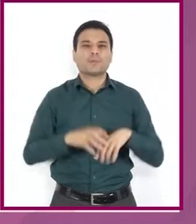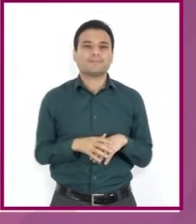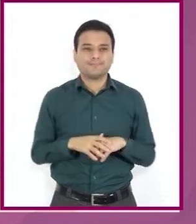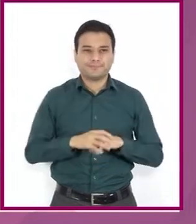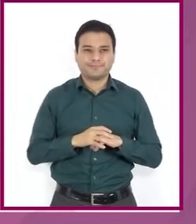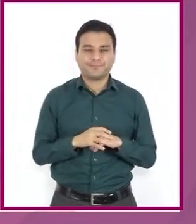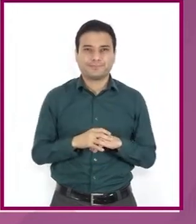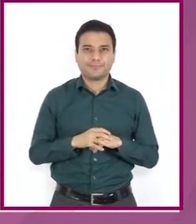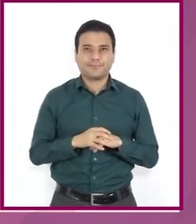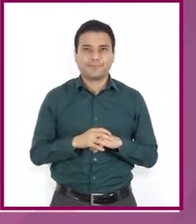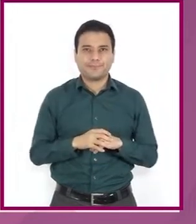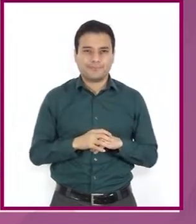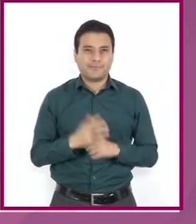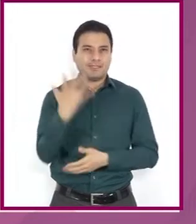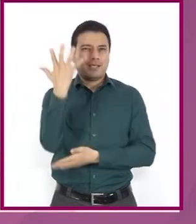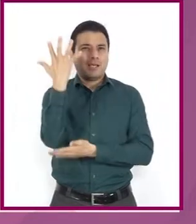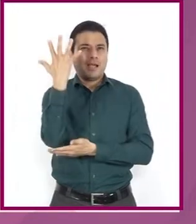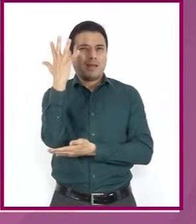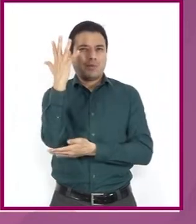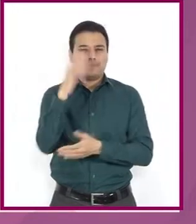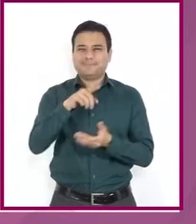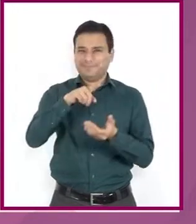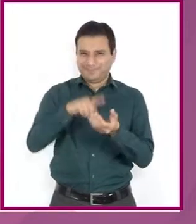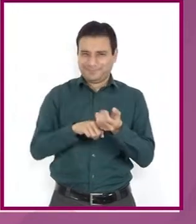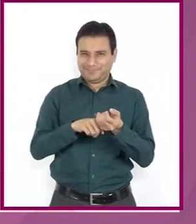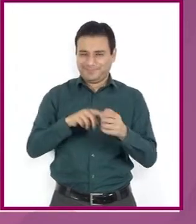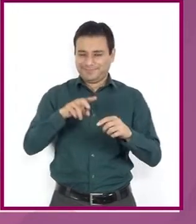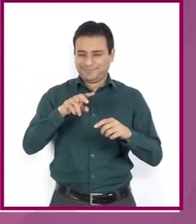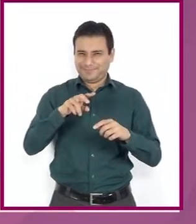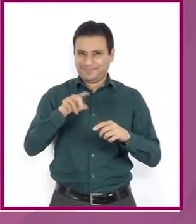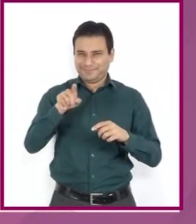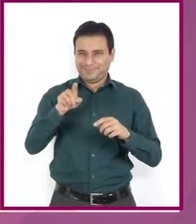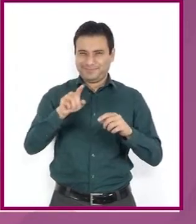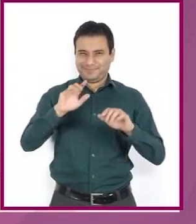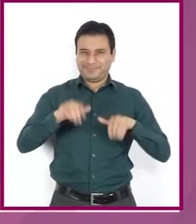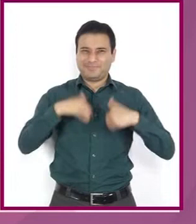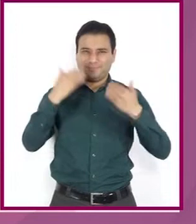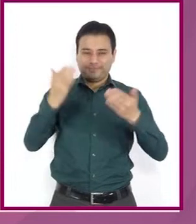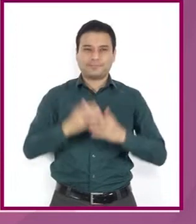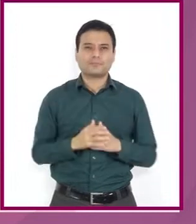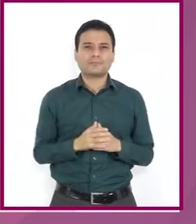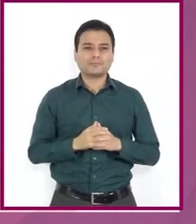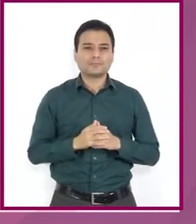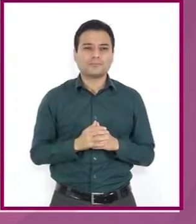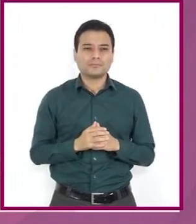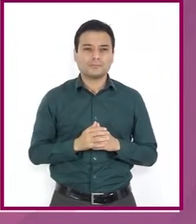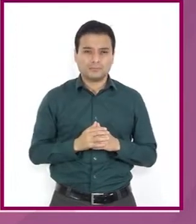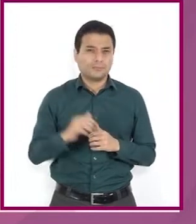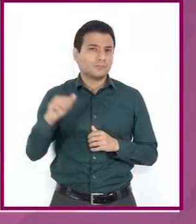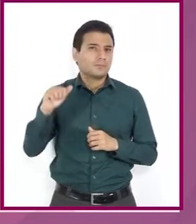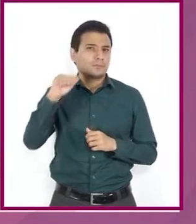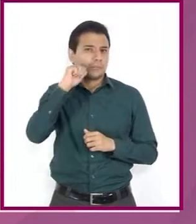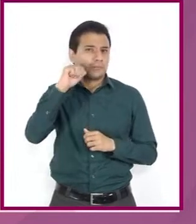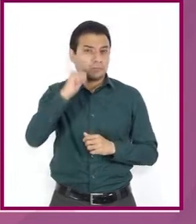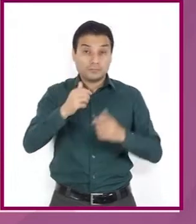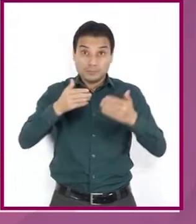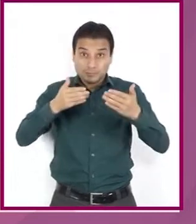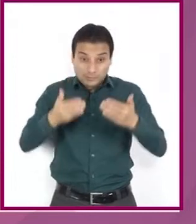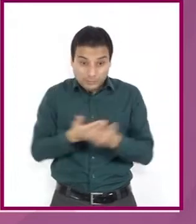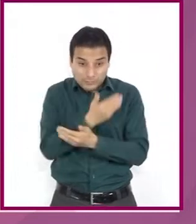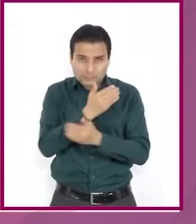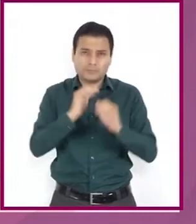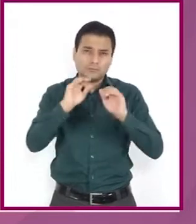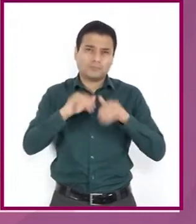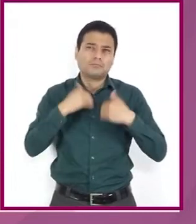es El roble del jardín. Cuando Alejandro vino al mundo, el roble ya estaba en el jardín. A nadie